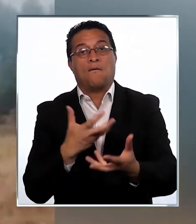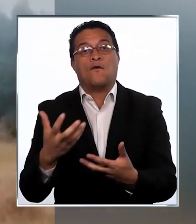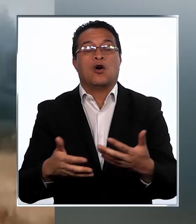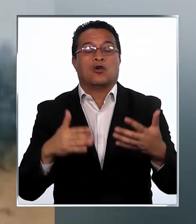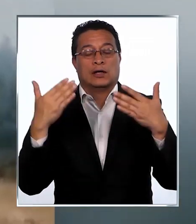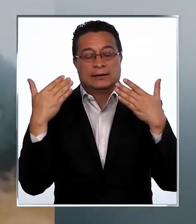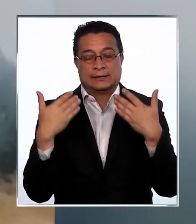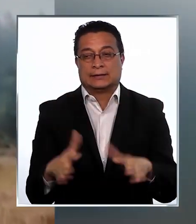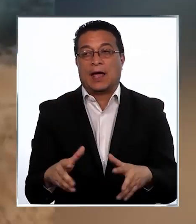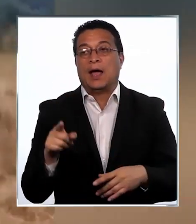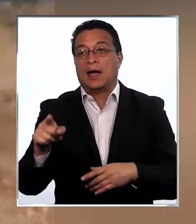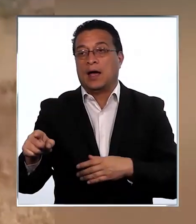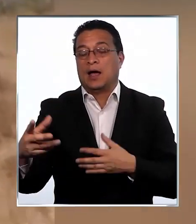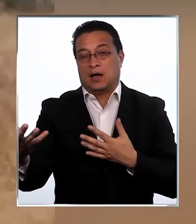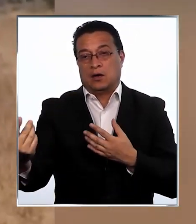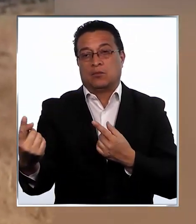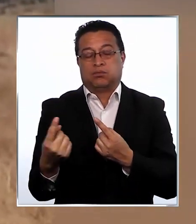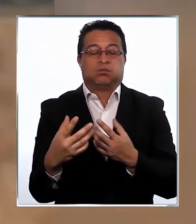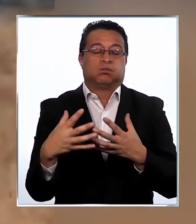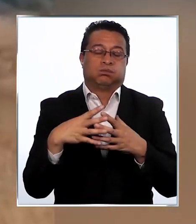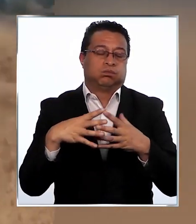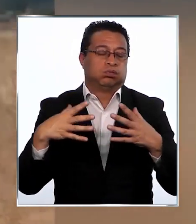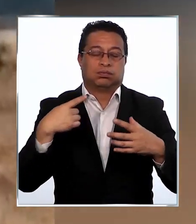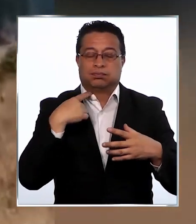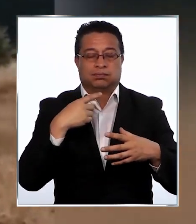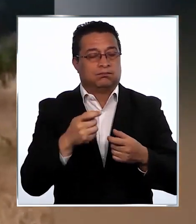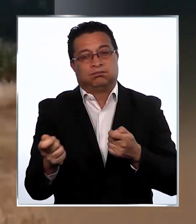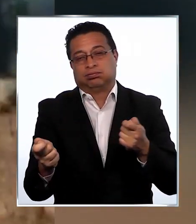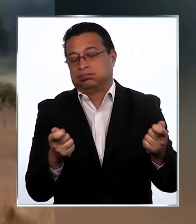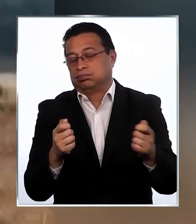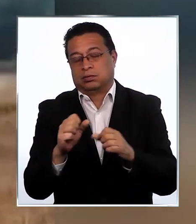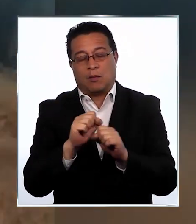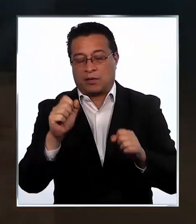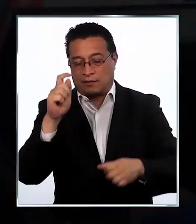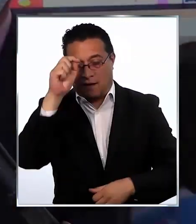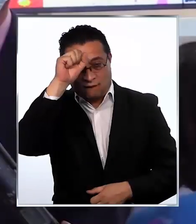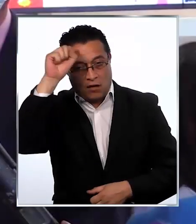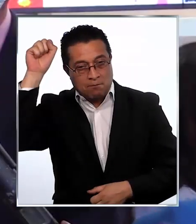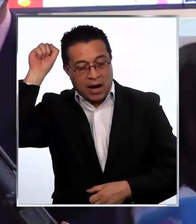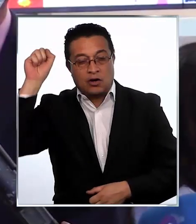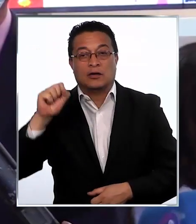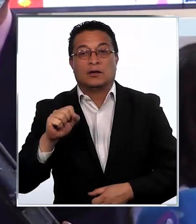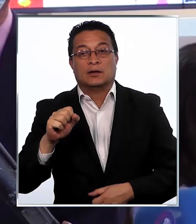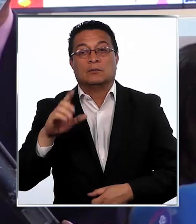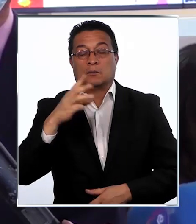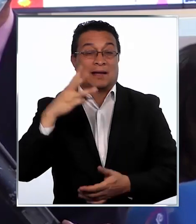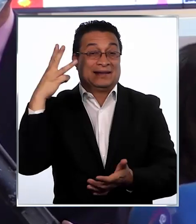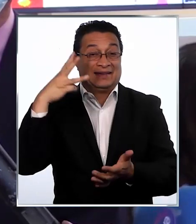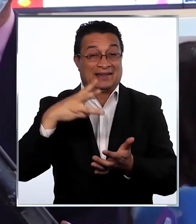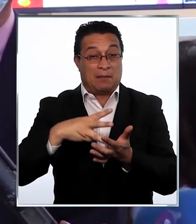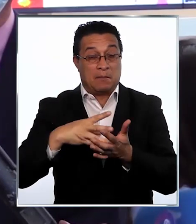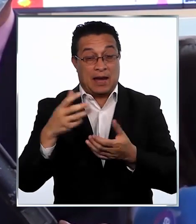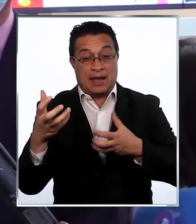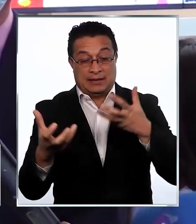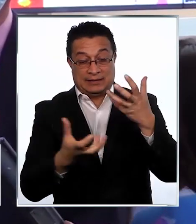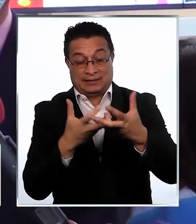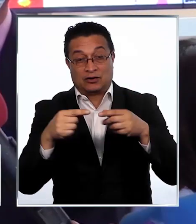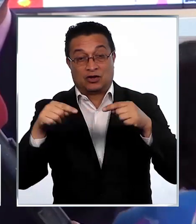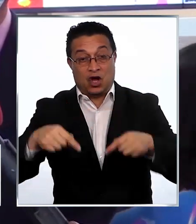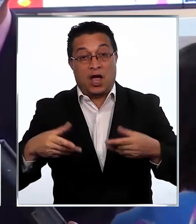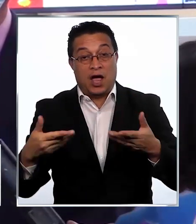se ha arrancado de las manos de nuestro bombero. Cerca de 3.000 incendios en esta